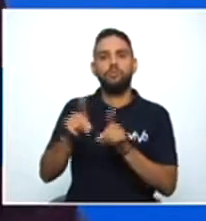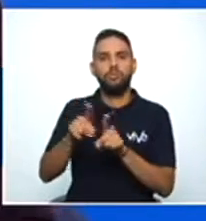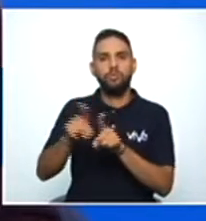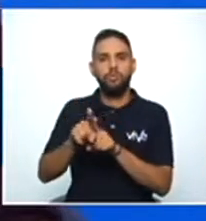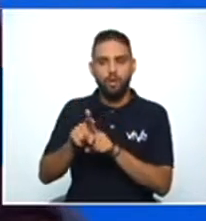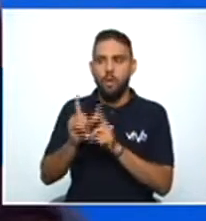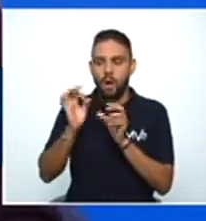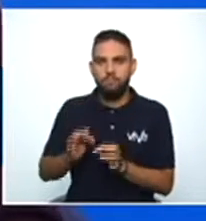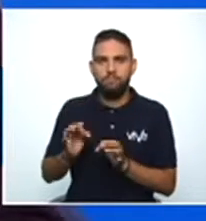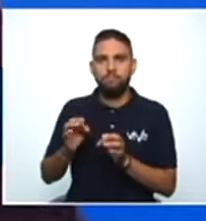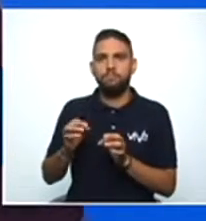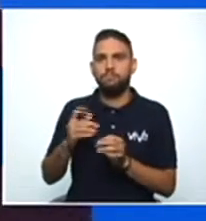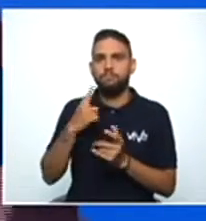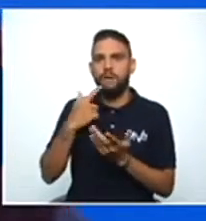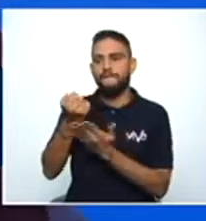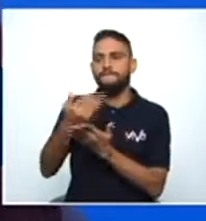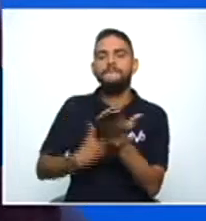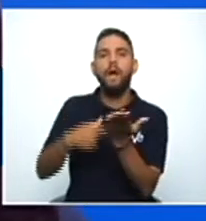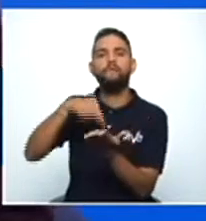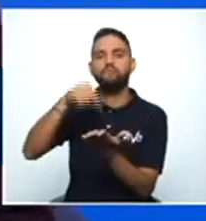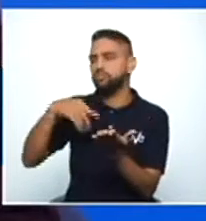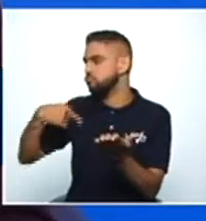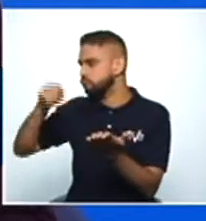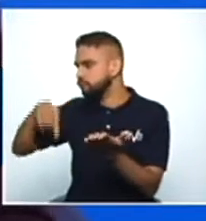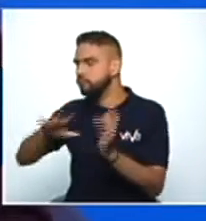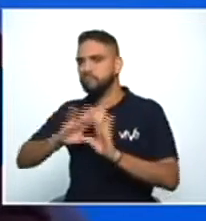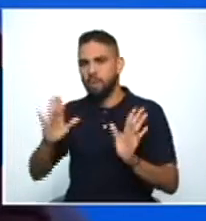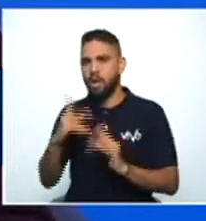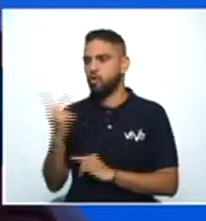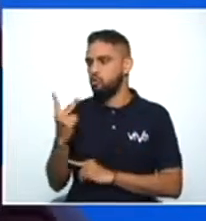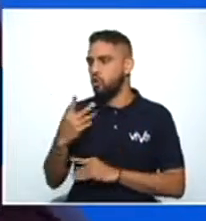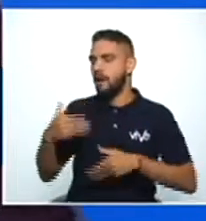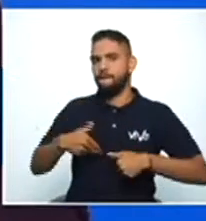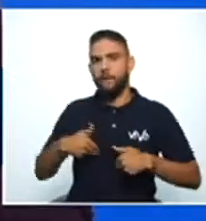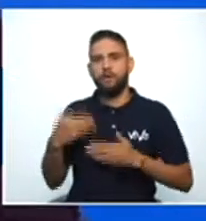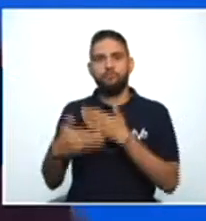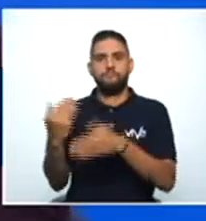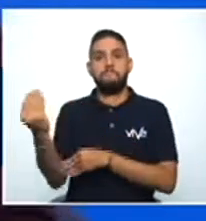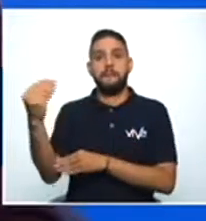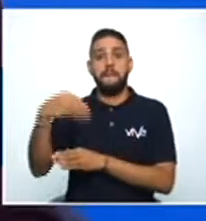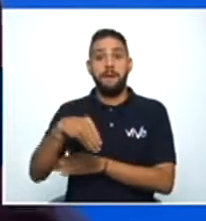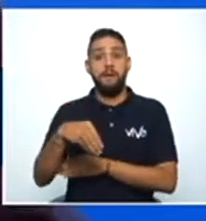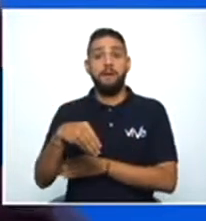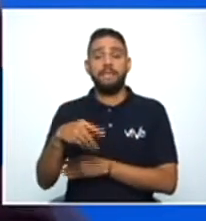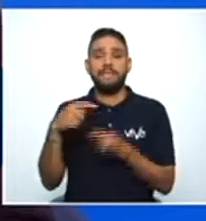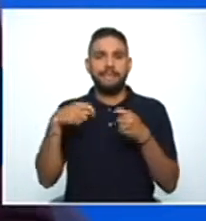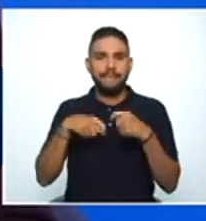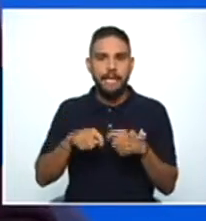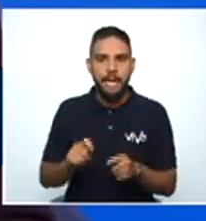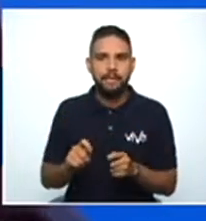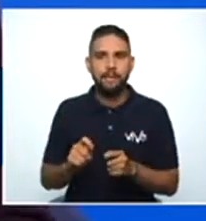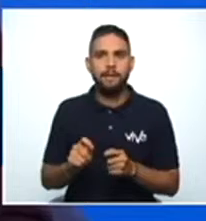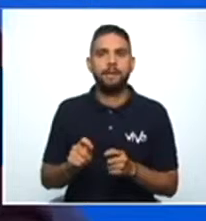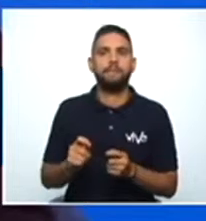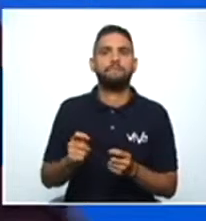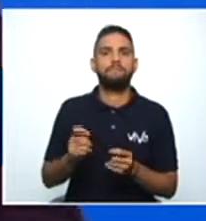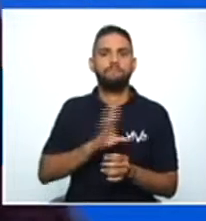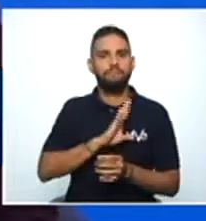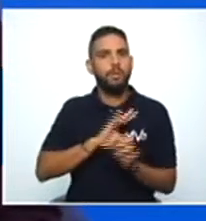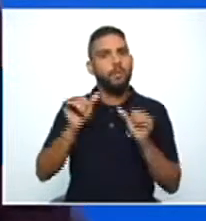entes con propiedad porque estamos realizando un esfuerzo de manera mancomunada donde estamos pretendiendo desde el punto de vista artístico